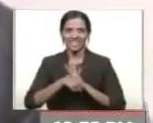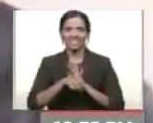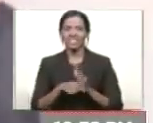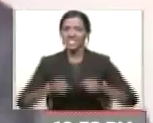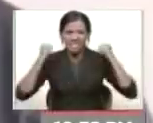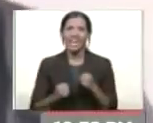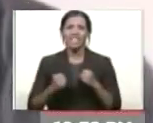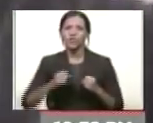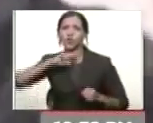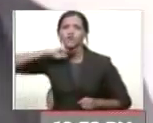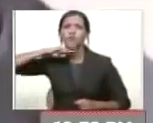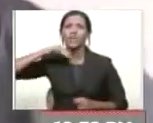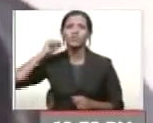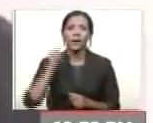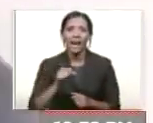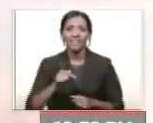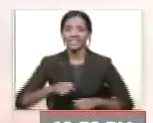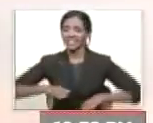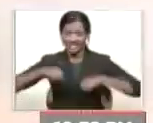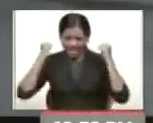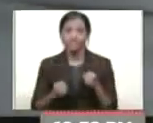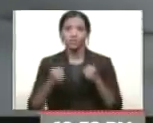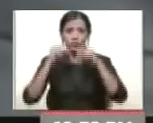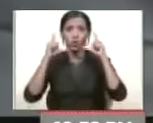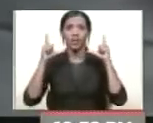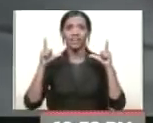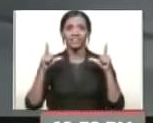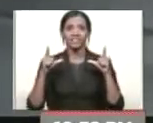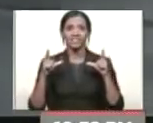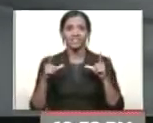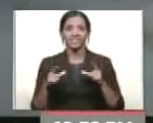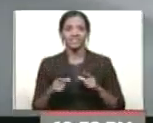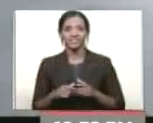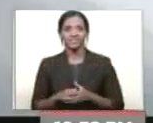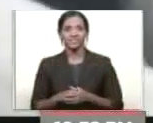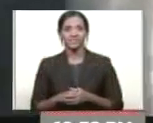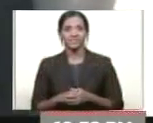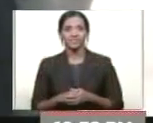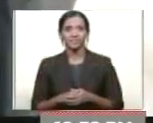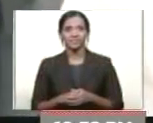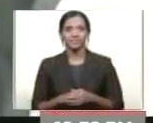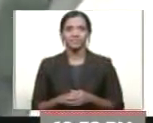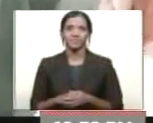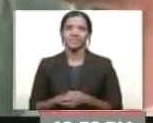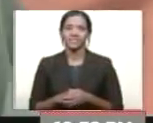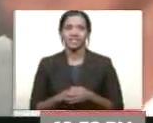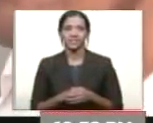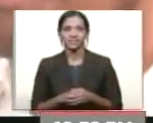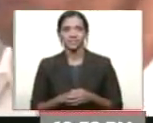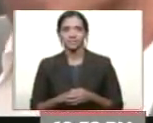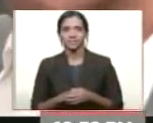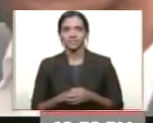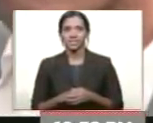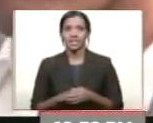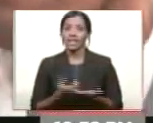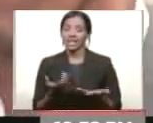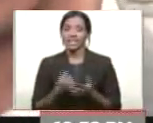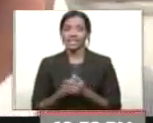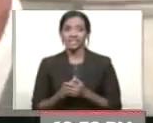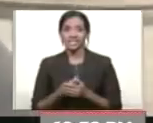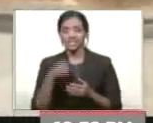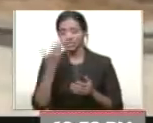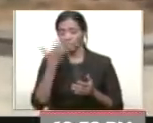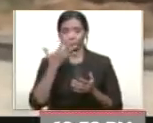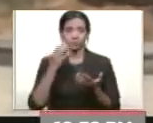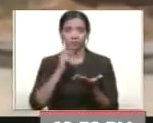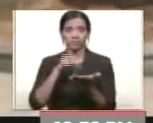Reacciona con nuestra madre. Reacciona. Aquel diputado que esté allá me puede decir a lo mejor, seguramente. El que se peina como Punky Punky, aquel que está